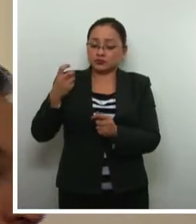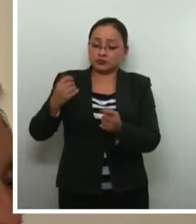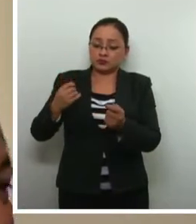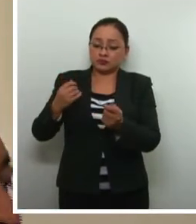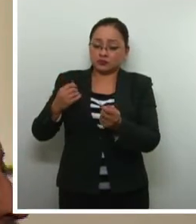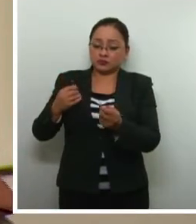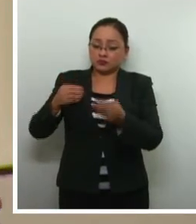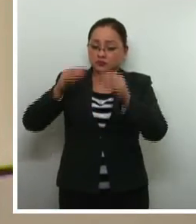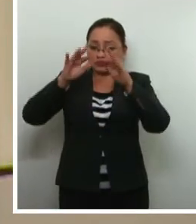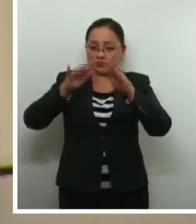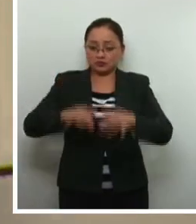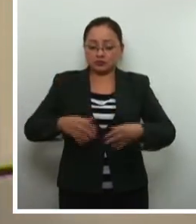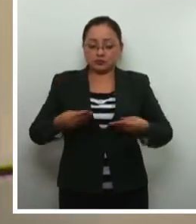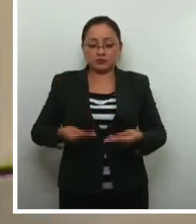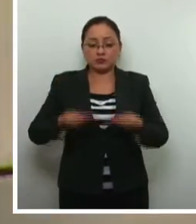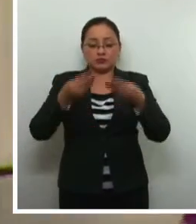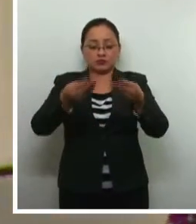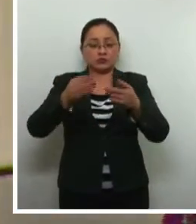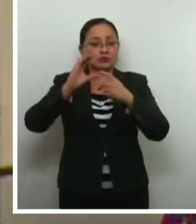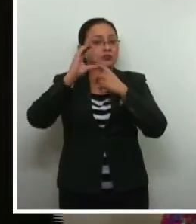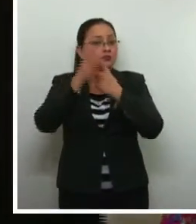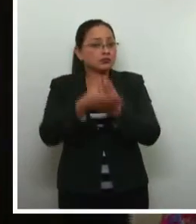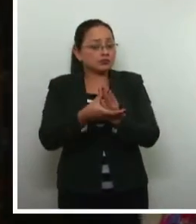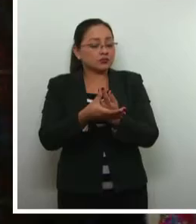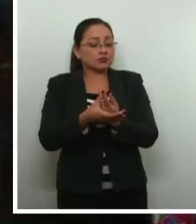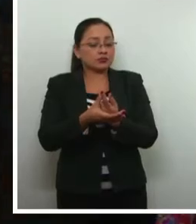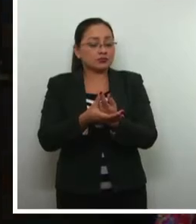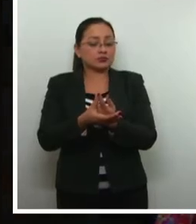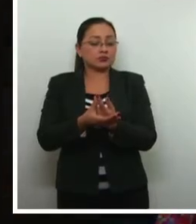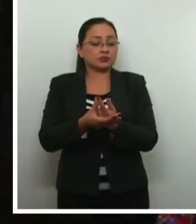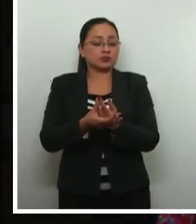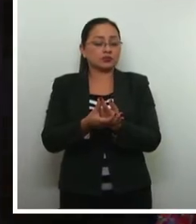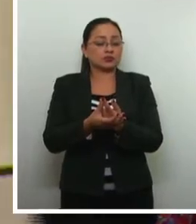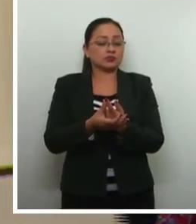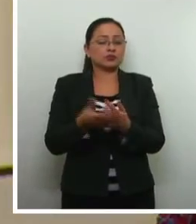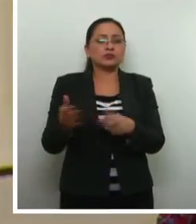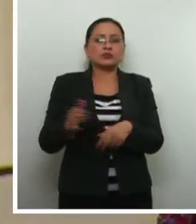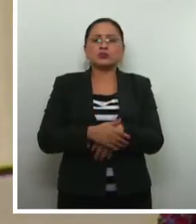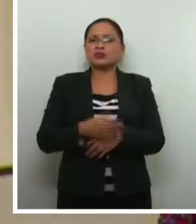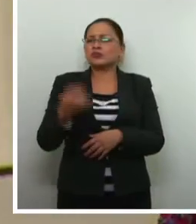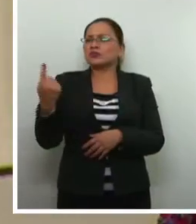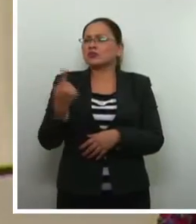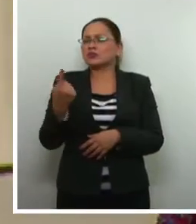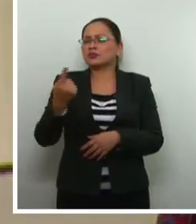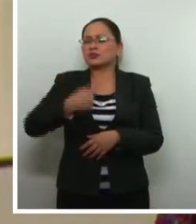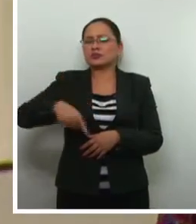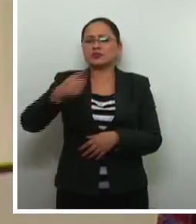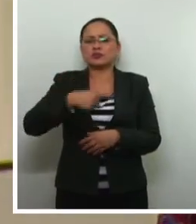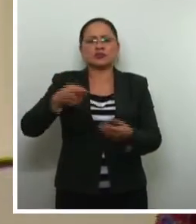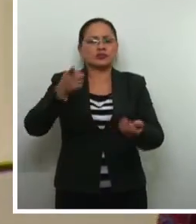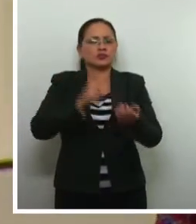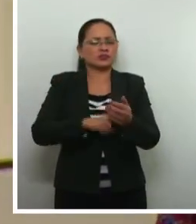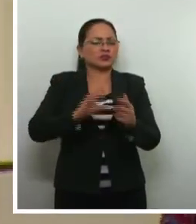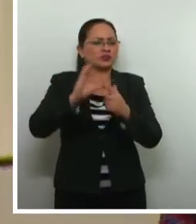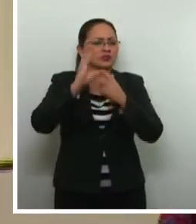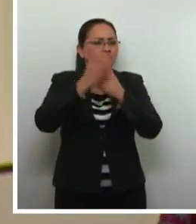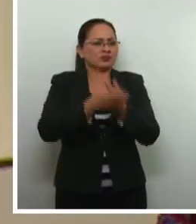el documento que presenta la comisión, porque nosotros en la